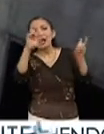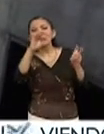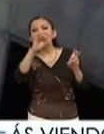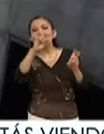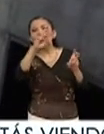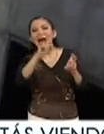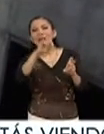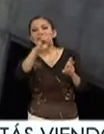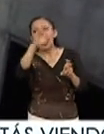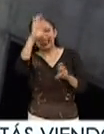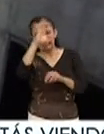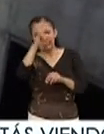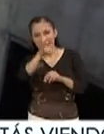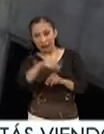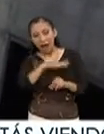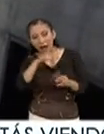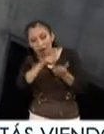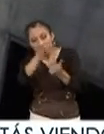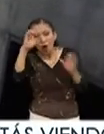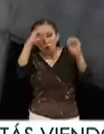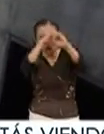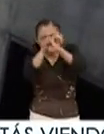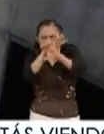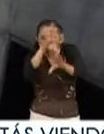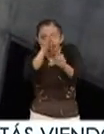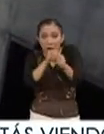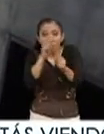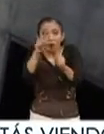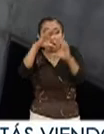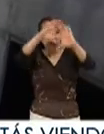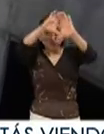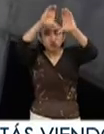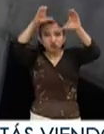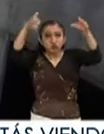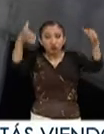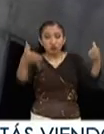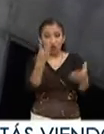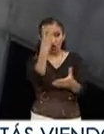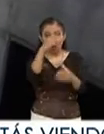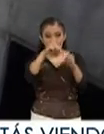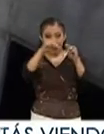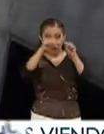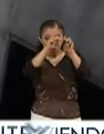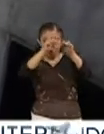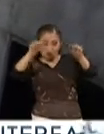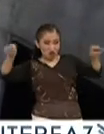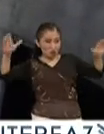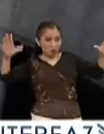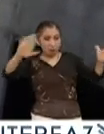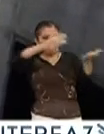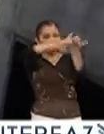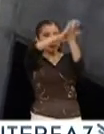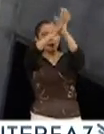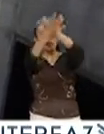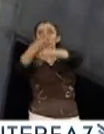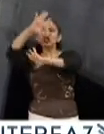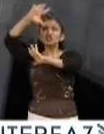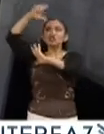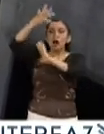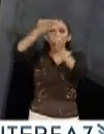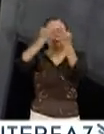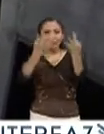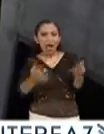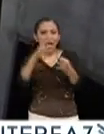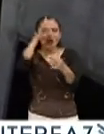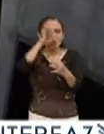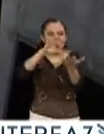de la Ciencia, donde tenemos en la oscuridad total una esfera de 2 metros de diámetro que se transforma en el Sol, en la